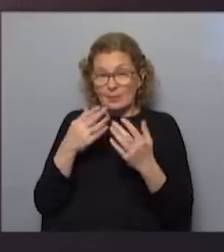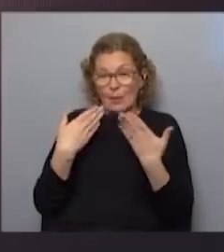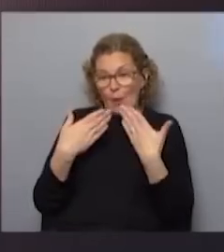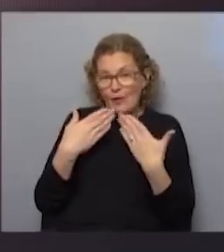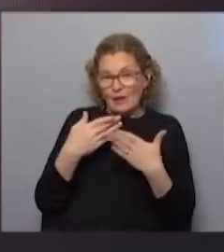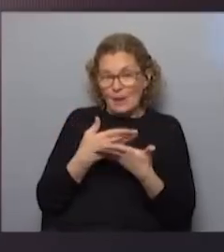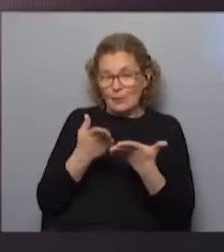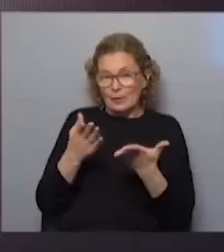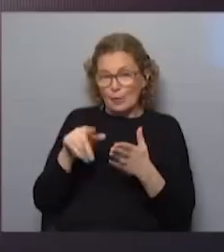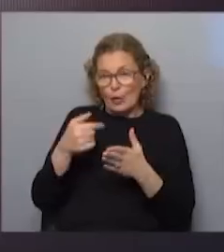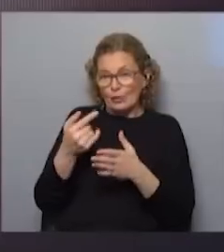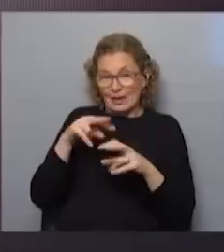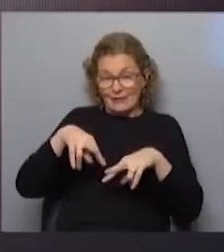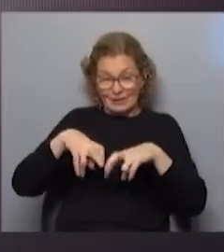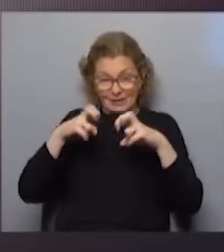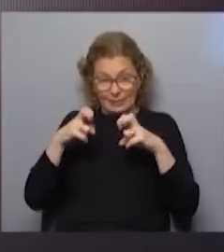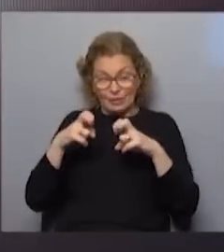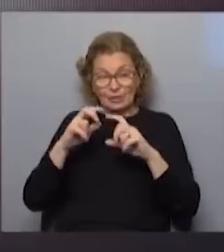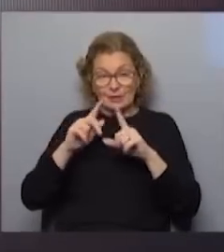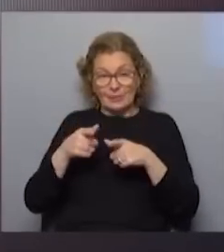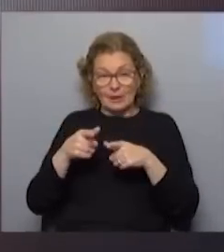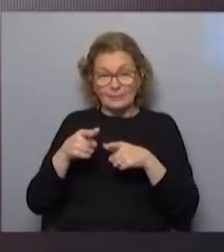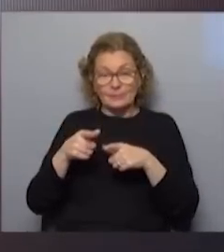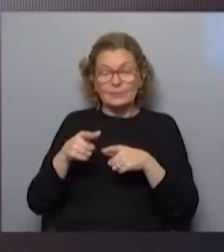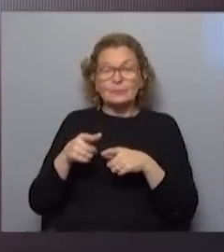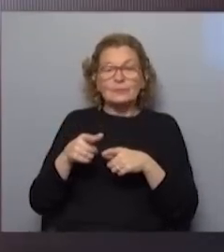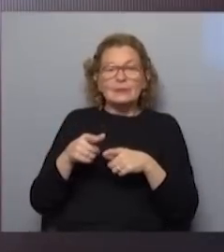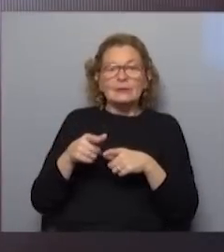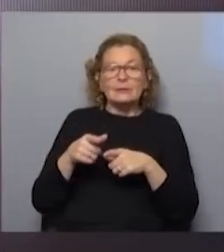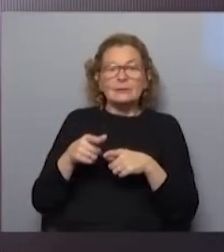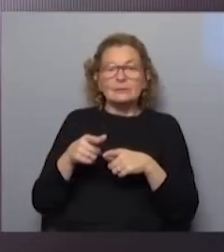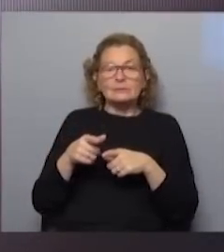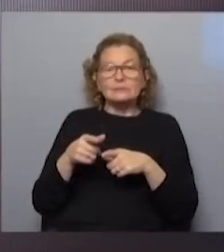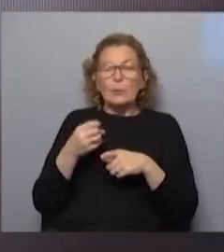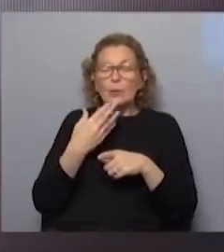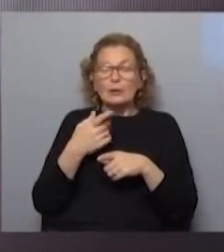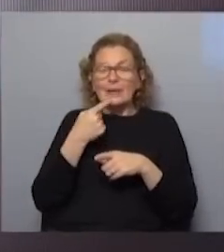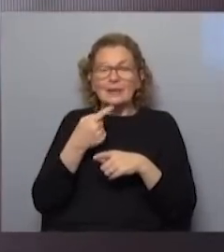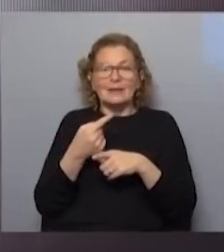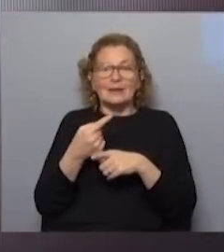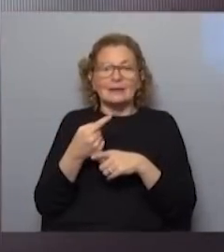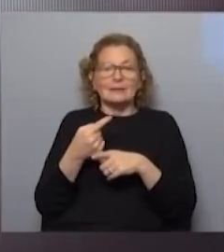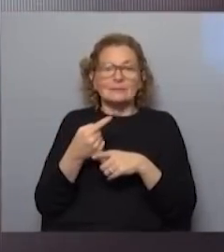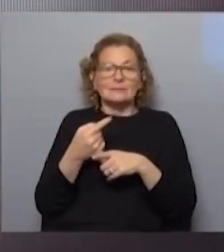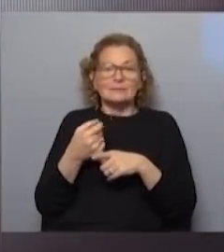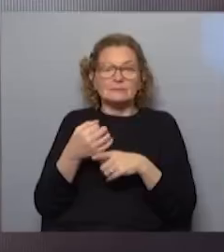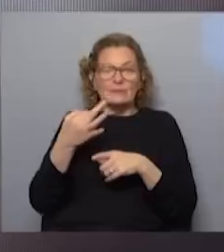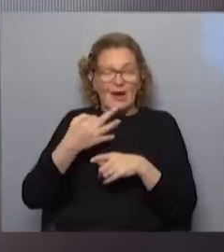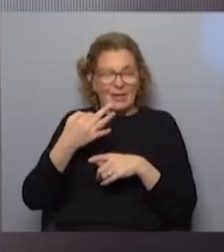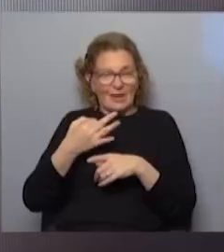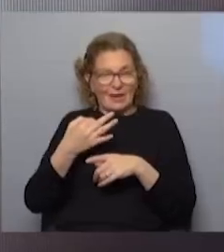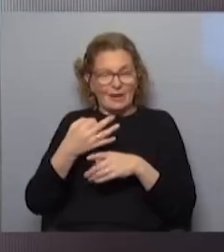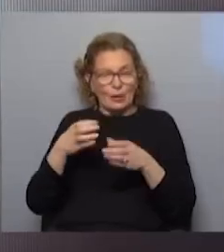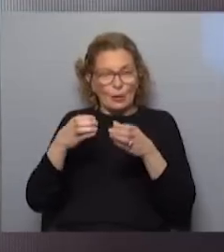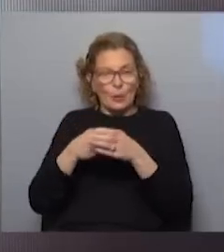diálogo con con otras investigaciones cumplidas en otros este en solicitudes bueno es que en realidad la